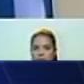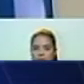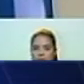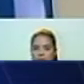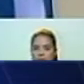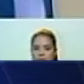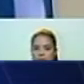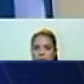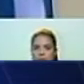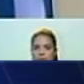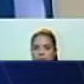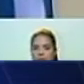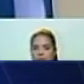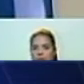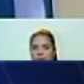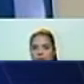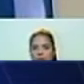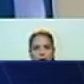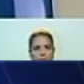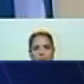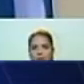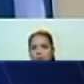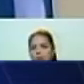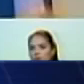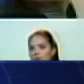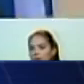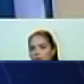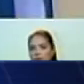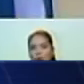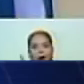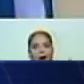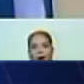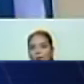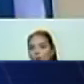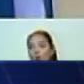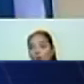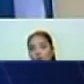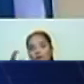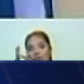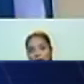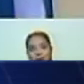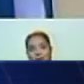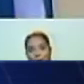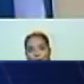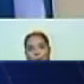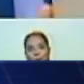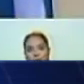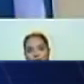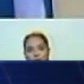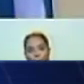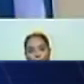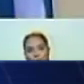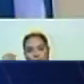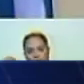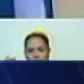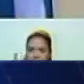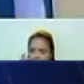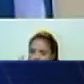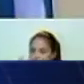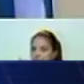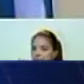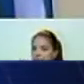varios millones de dólares, algunas conjuntamente con un fiscal del Ministerio Público. ¿Qué pudiera